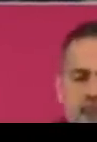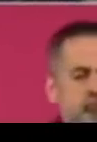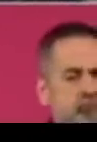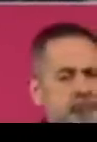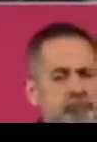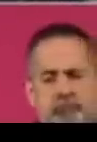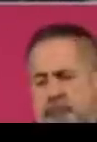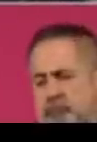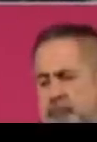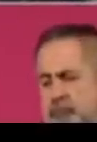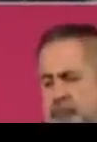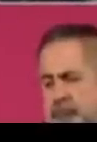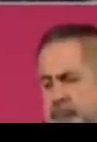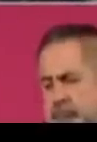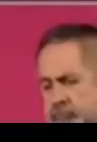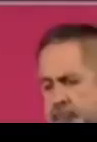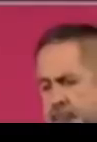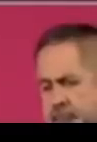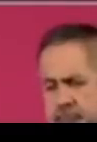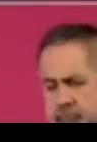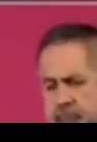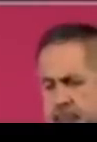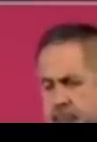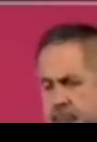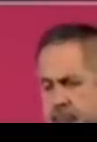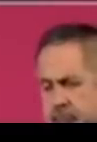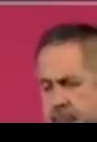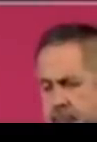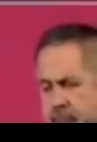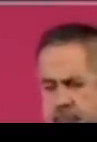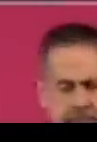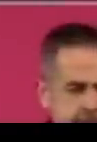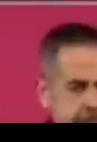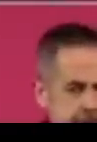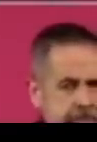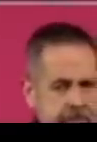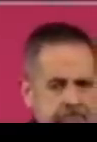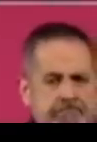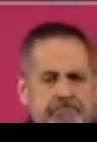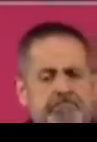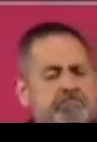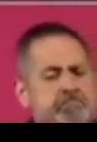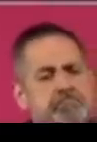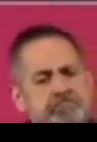Rosa Isela Rodríguez y ella puede este